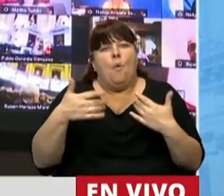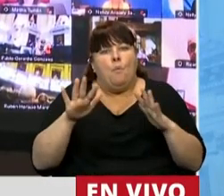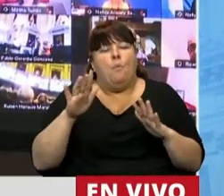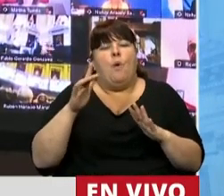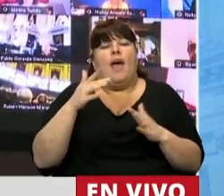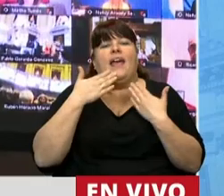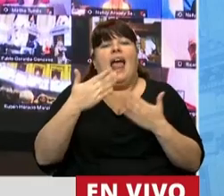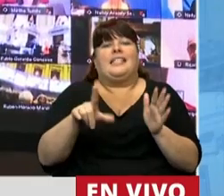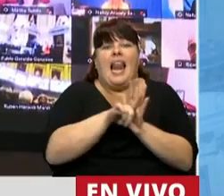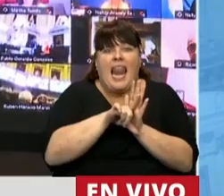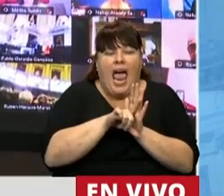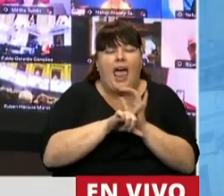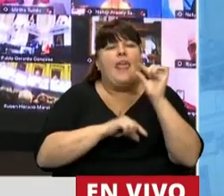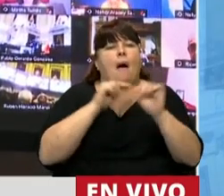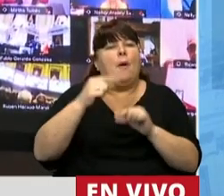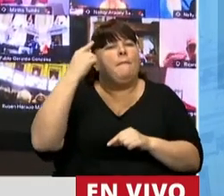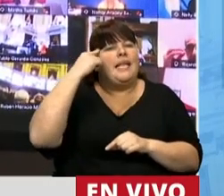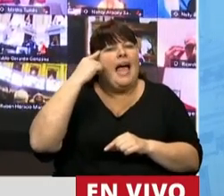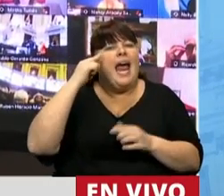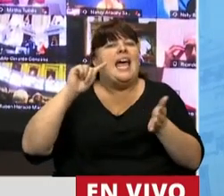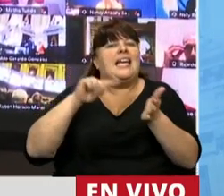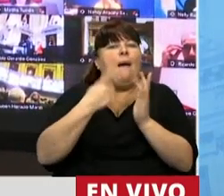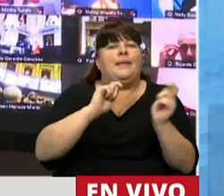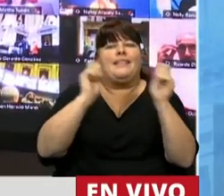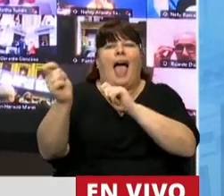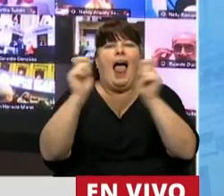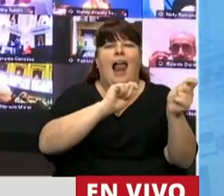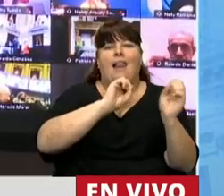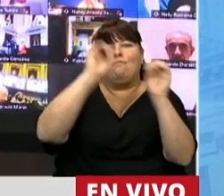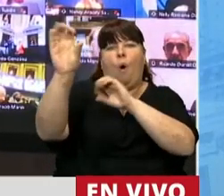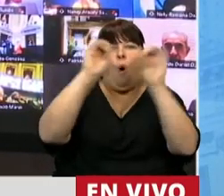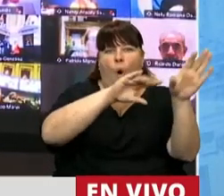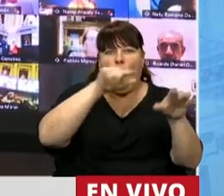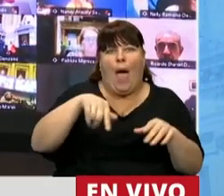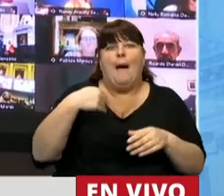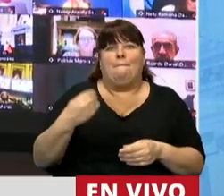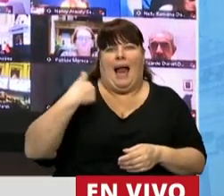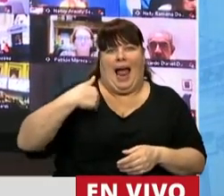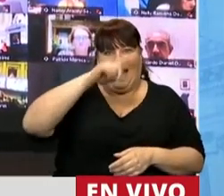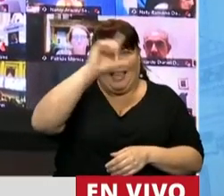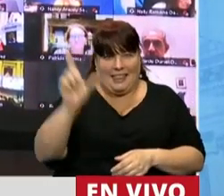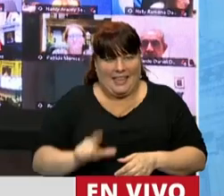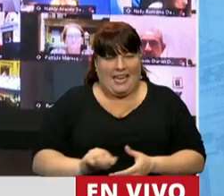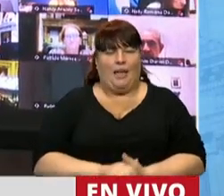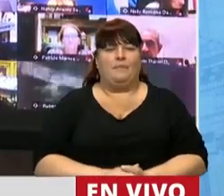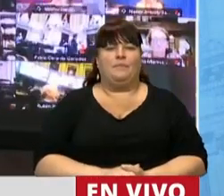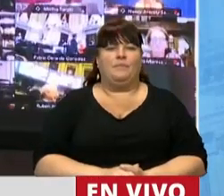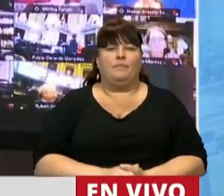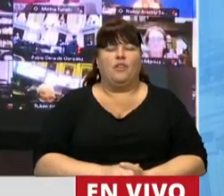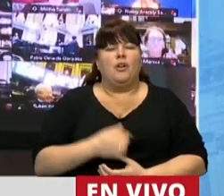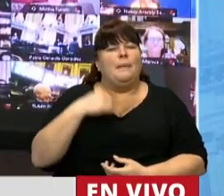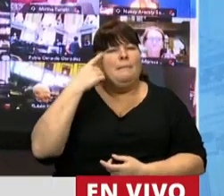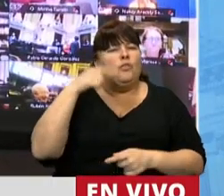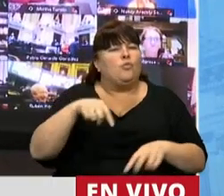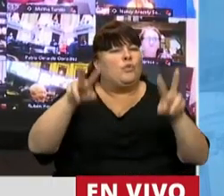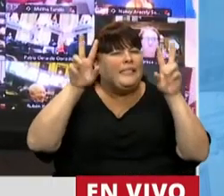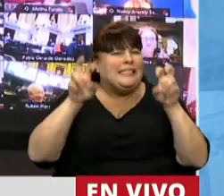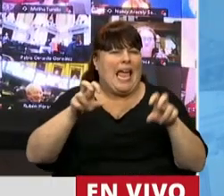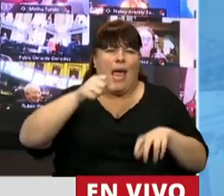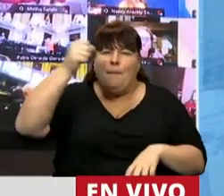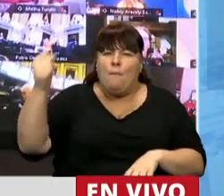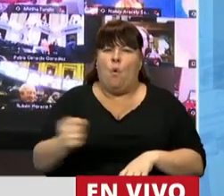de a través de una ley empezar a pensar capitales externas alternas para el país, para la Argentina. Creo que es un tema de